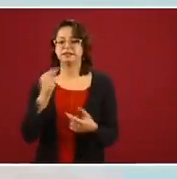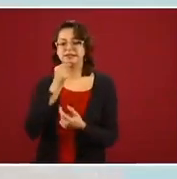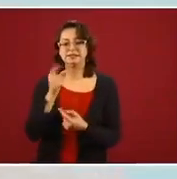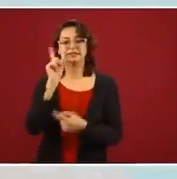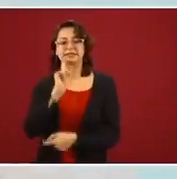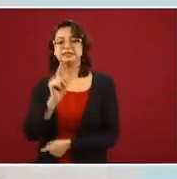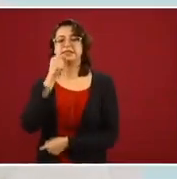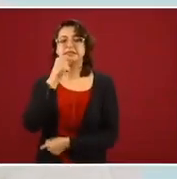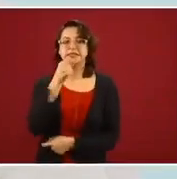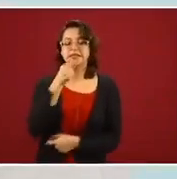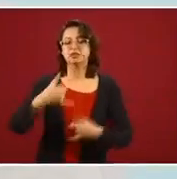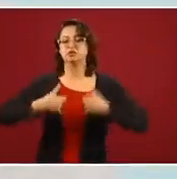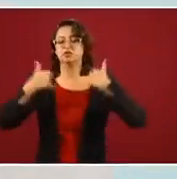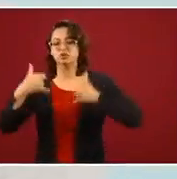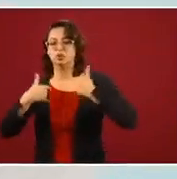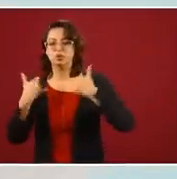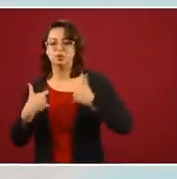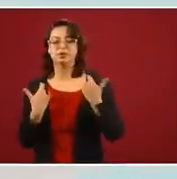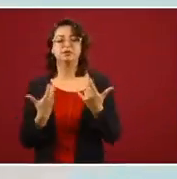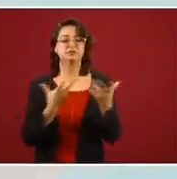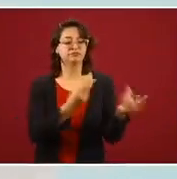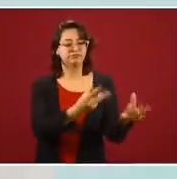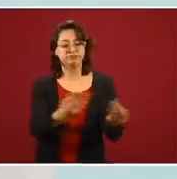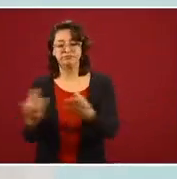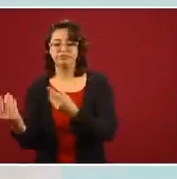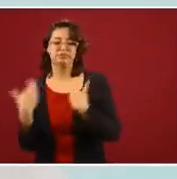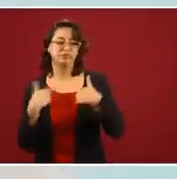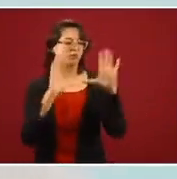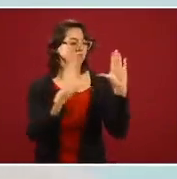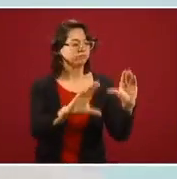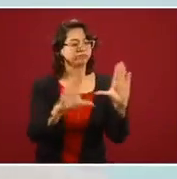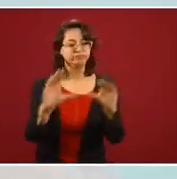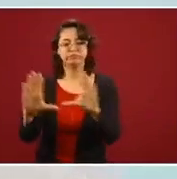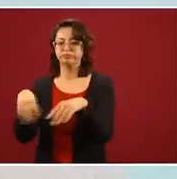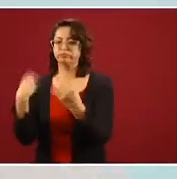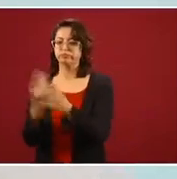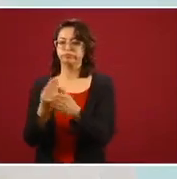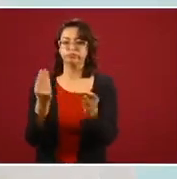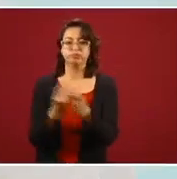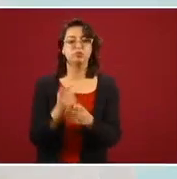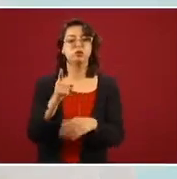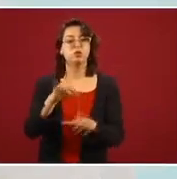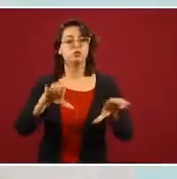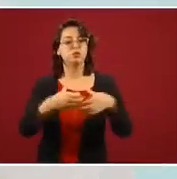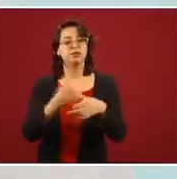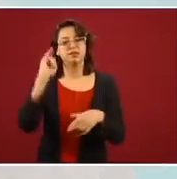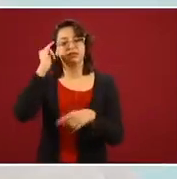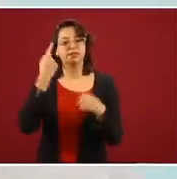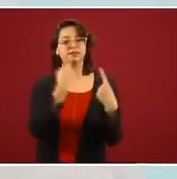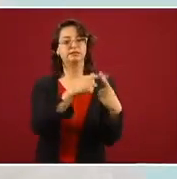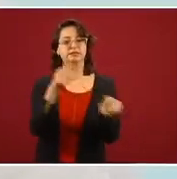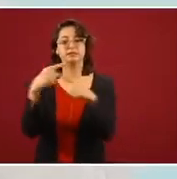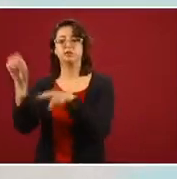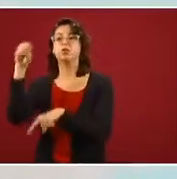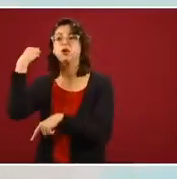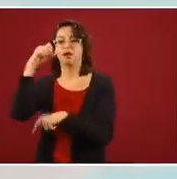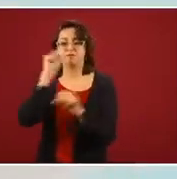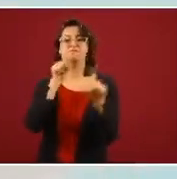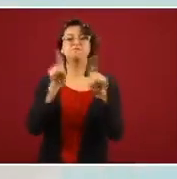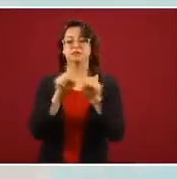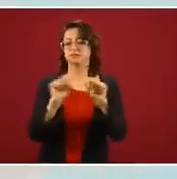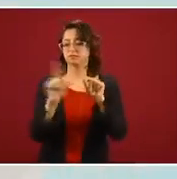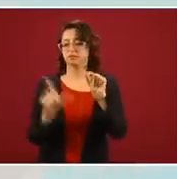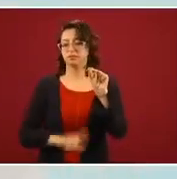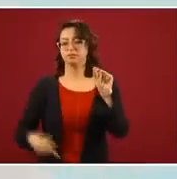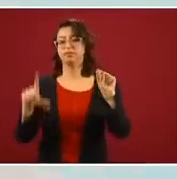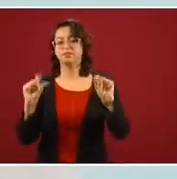niñas, niños, adolescentes y jóvenes de diversas comunidades indígenas de Oaxaca y del país, particularmente